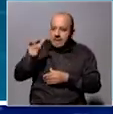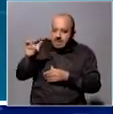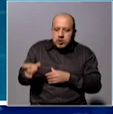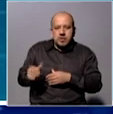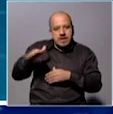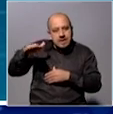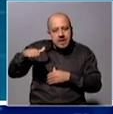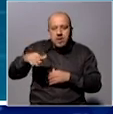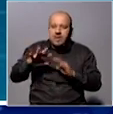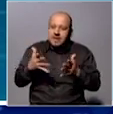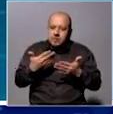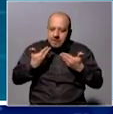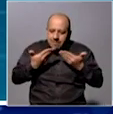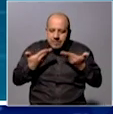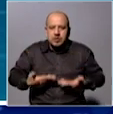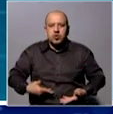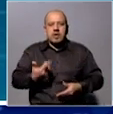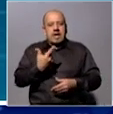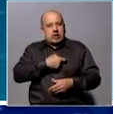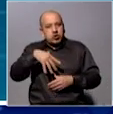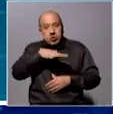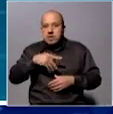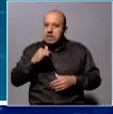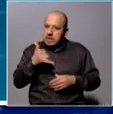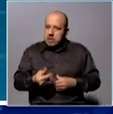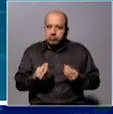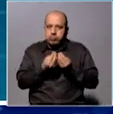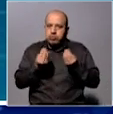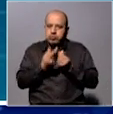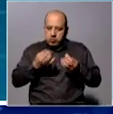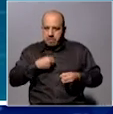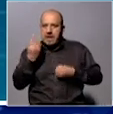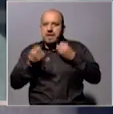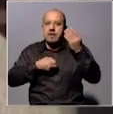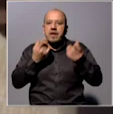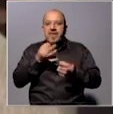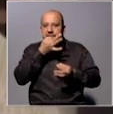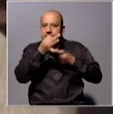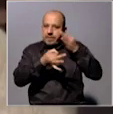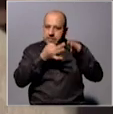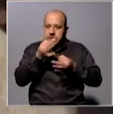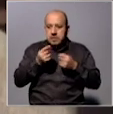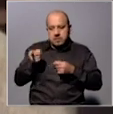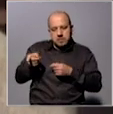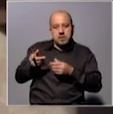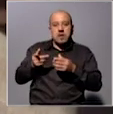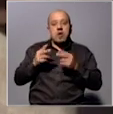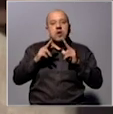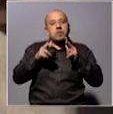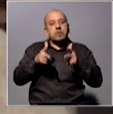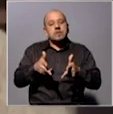social, básicamente, y tiene mucho para decir y hay mucho para escuchar. Y bueno, como